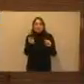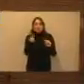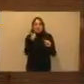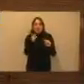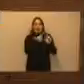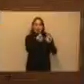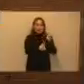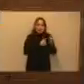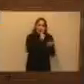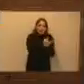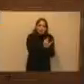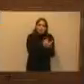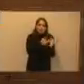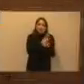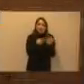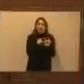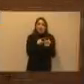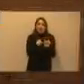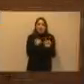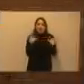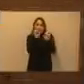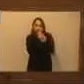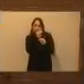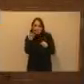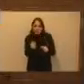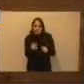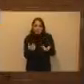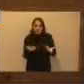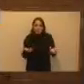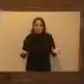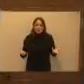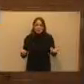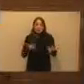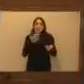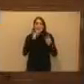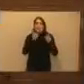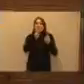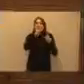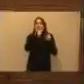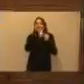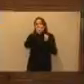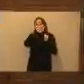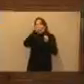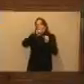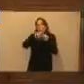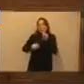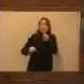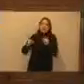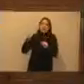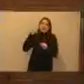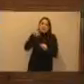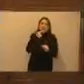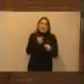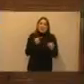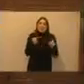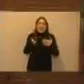la marcha, en este juicio que usted pretende plantear algunas dudas. Y si hubiera algún caso de hace 25 años e incluso que entrara dentro de lo que ustedes denominan puertas